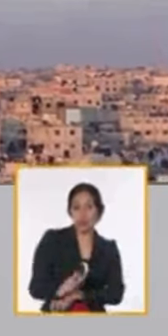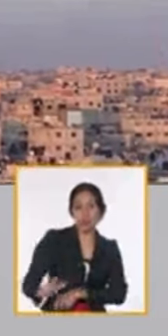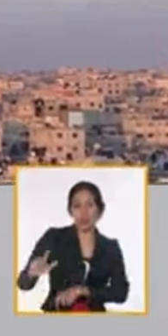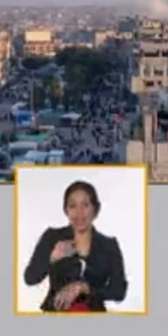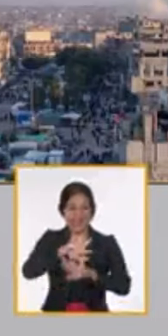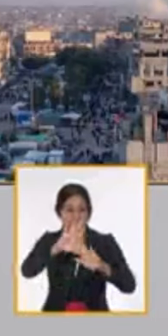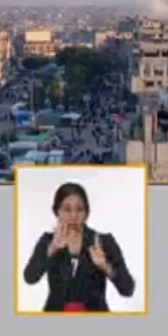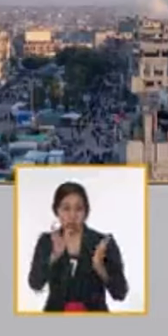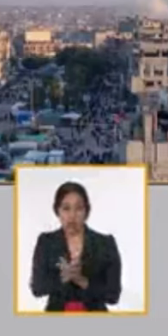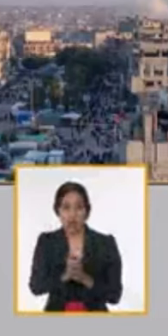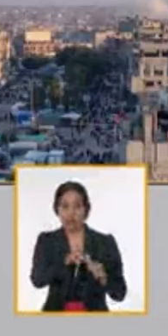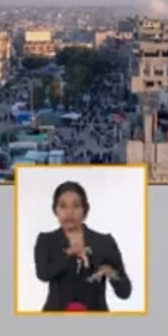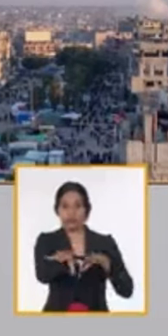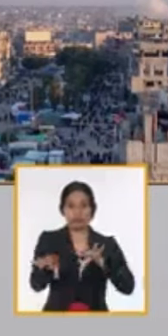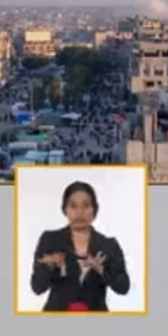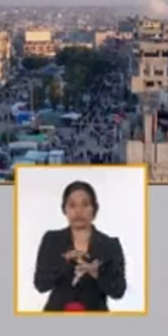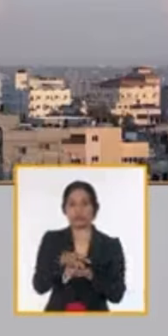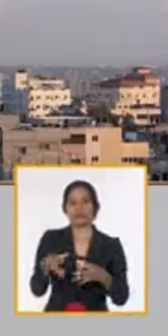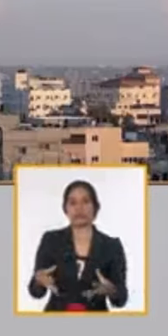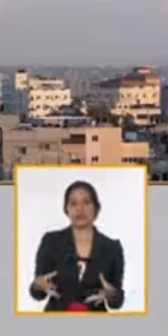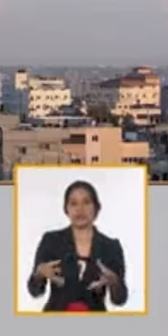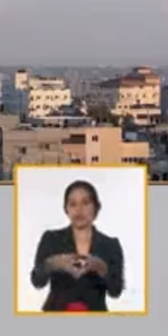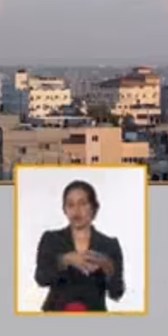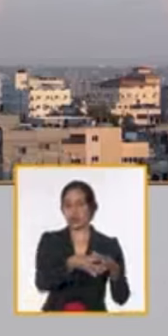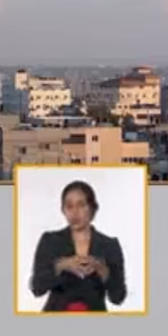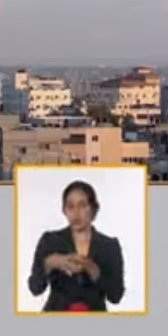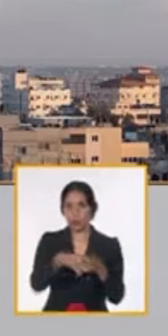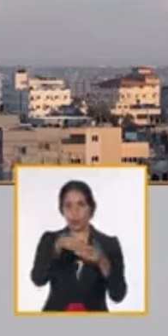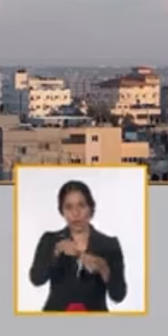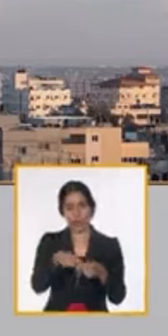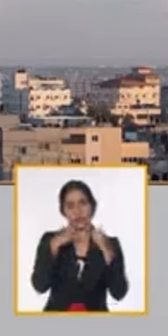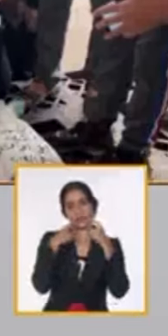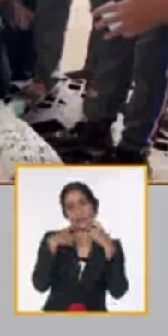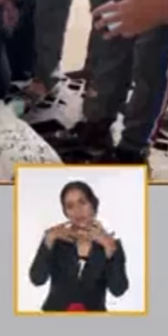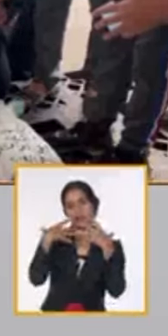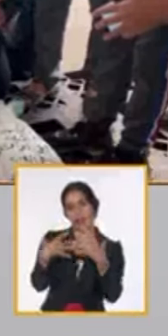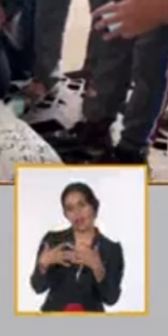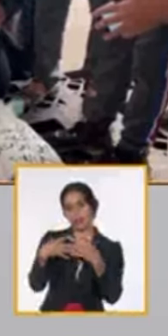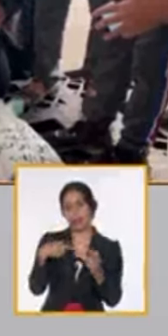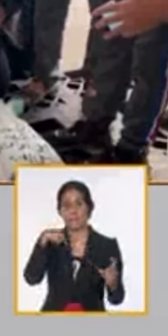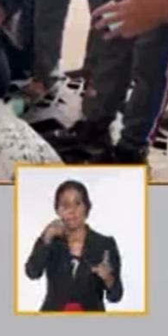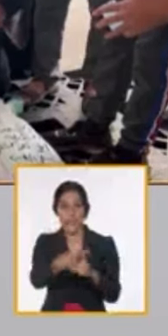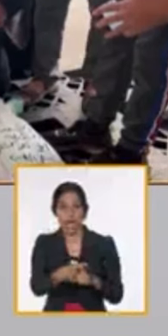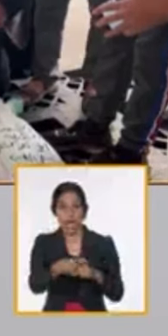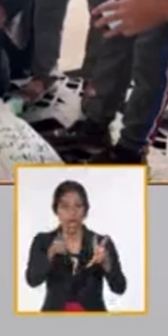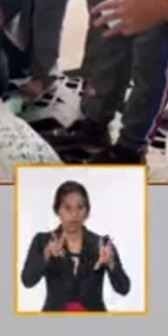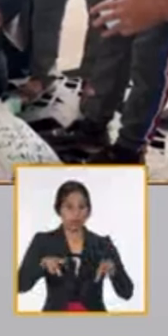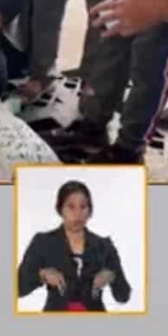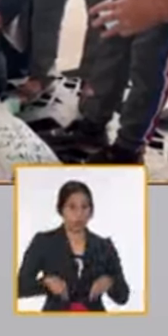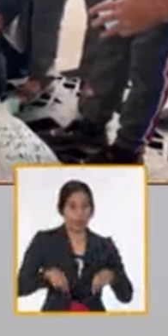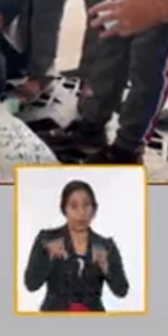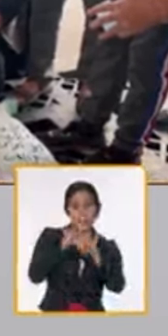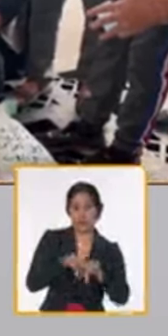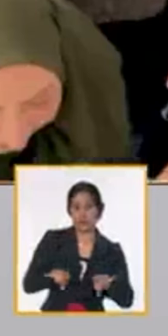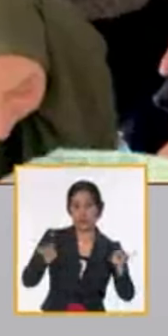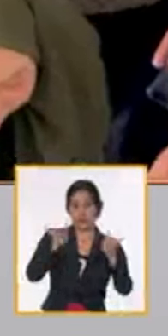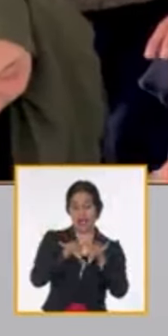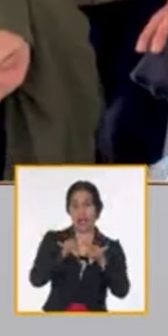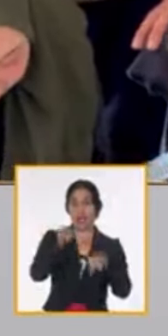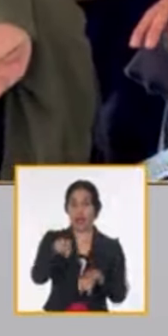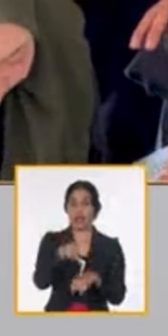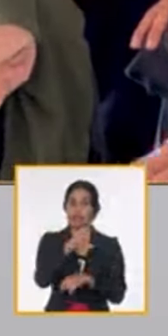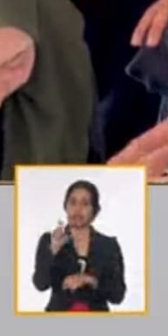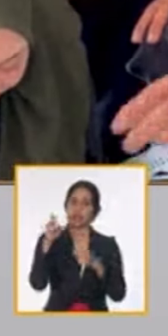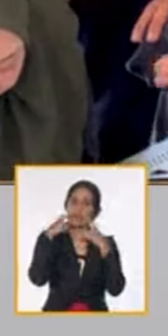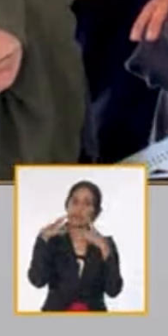ciudad en un movimiento donde queda implicada no solamente las inversiones que asume la Universidad de Columbia, sino de la